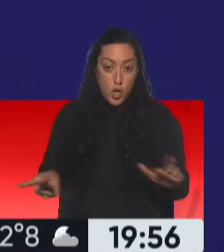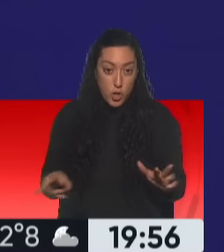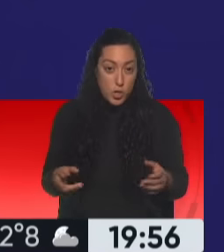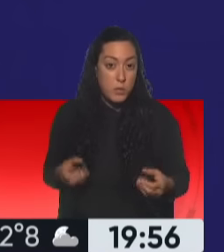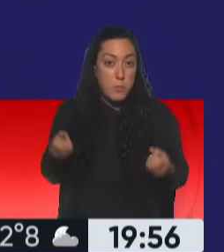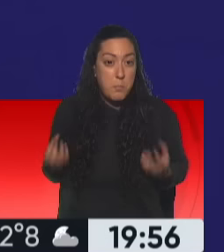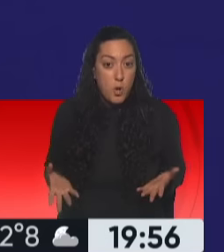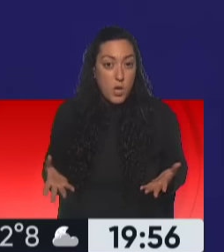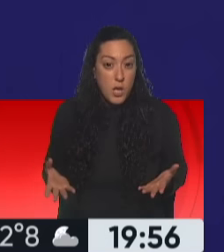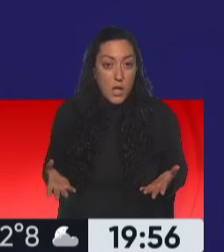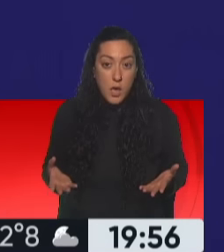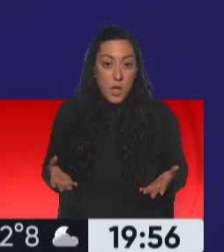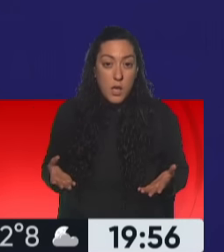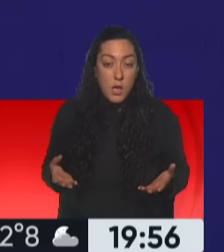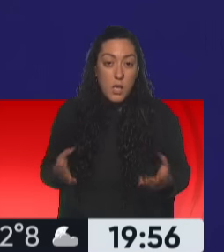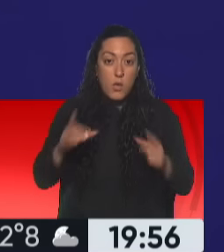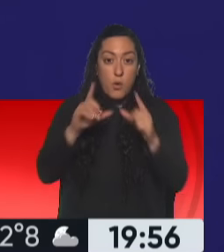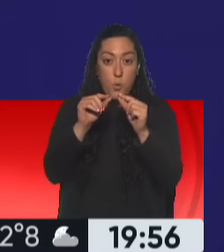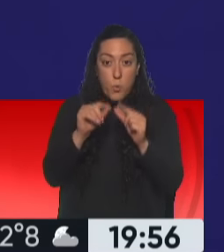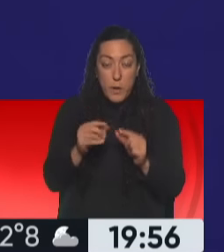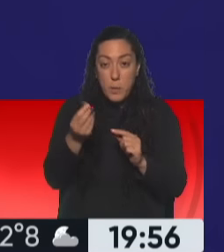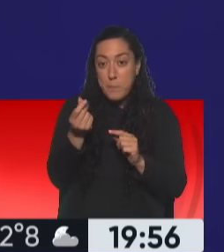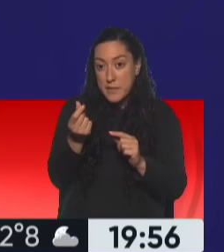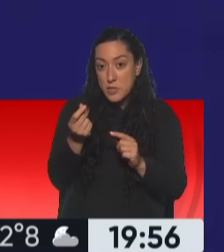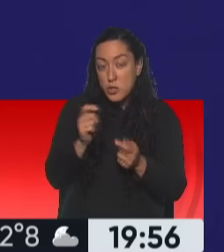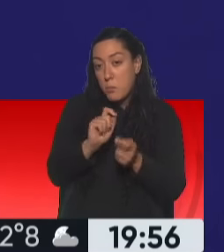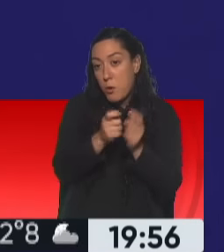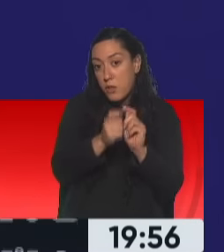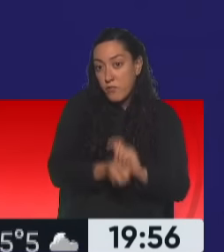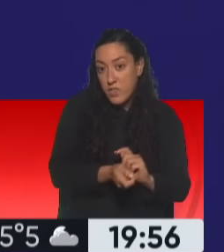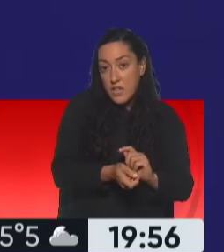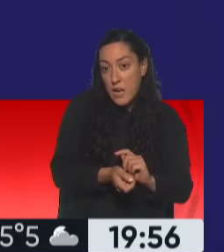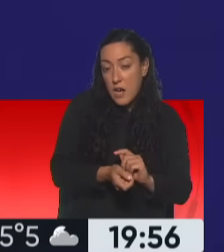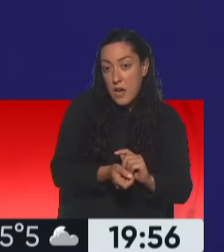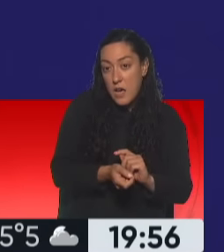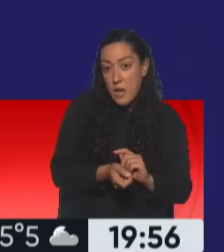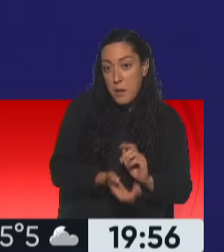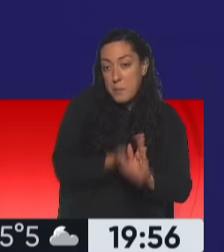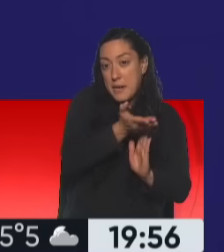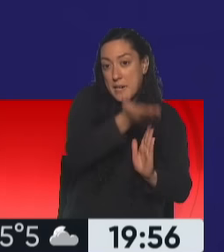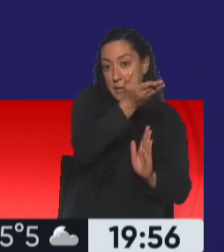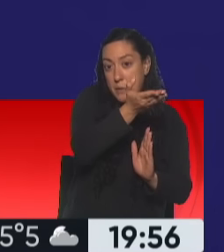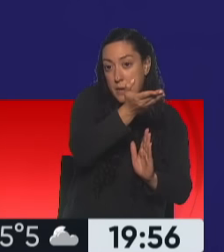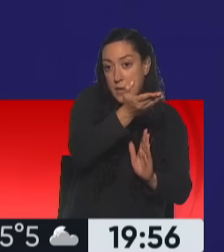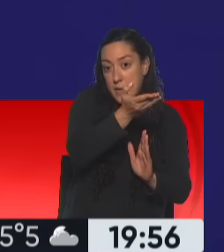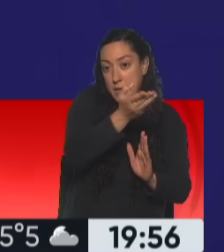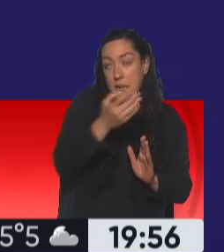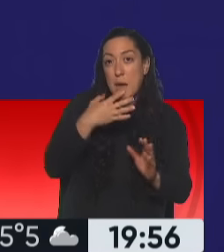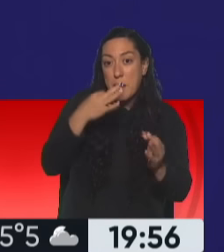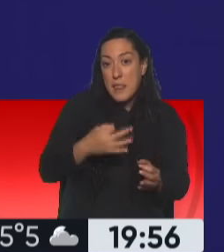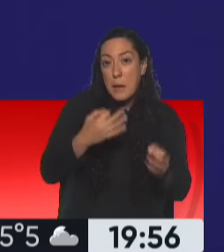porque empiezan a modificar el precio de los transables para arriba y ustedes, digamos, la señal de precios se iba para el otro